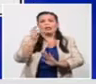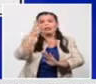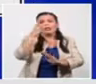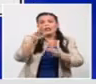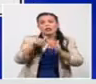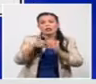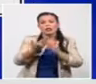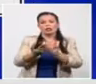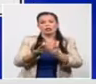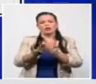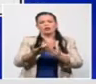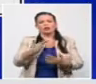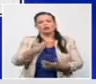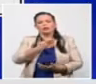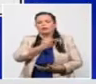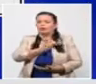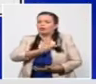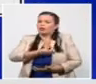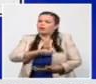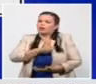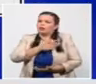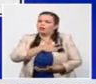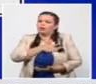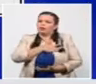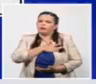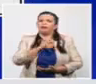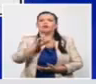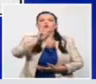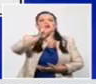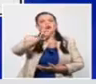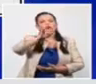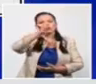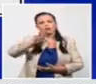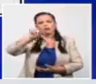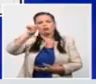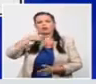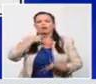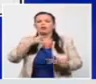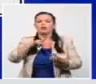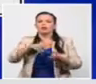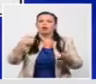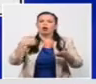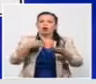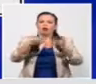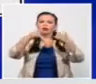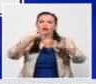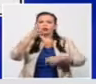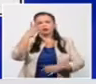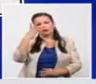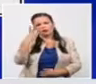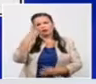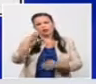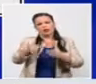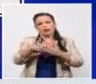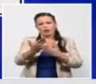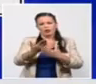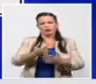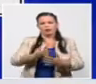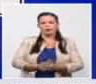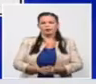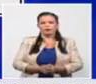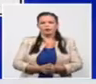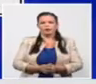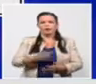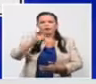9 fallecidos en el mes de febrero, que da una letalidad de 0,33%.